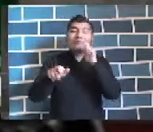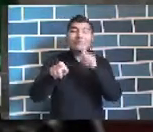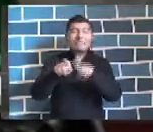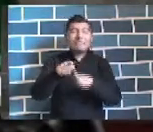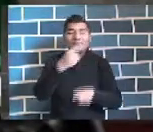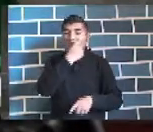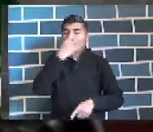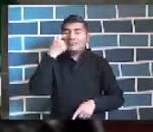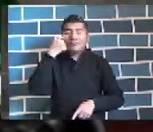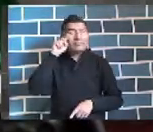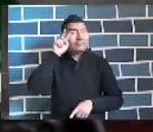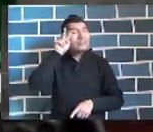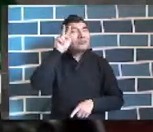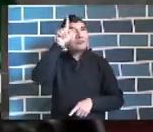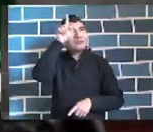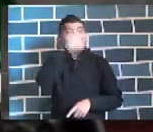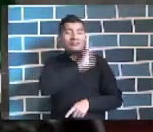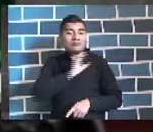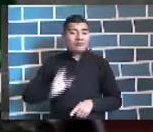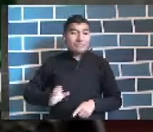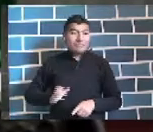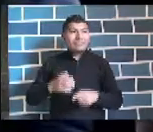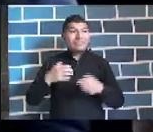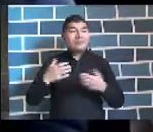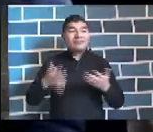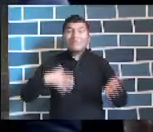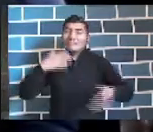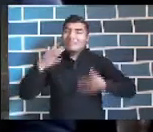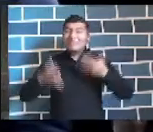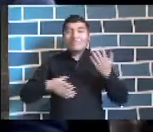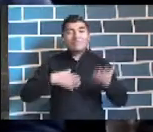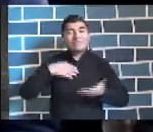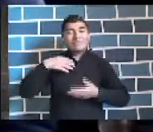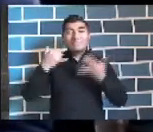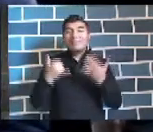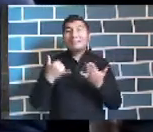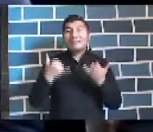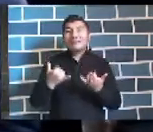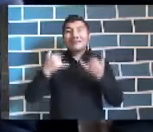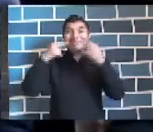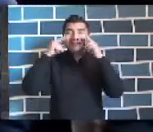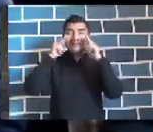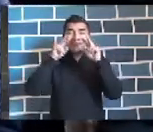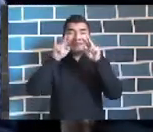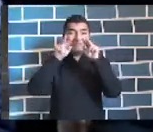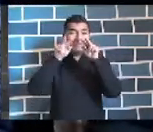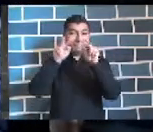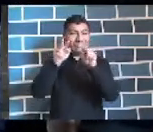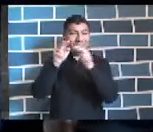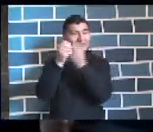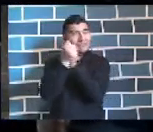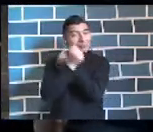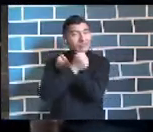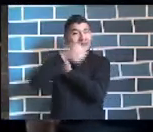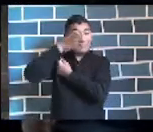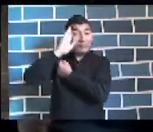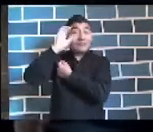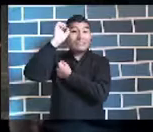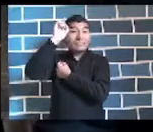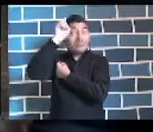fijos en Cristo, celebremos lo que estamos contemplando: el amor de